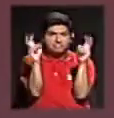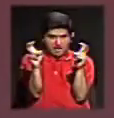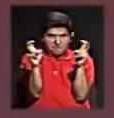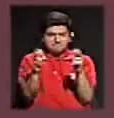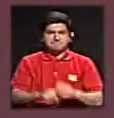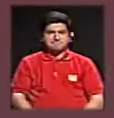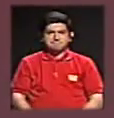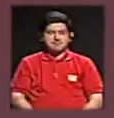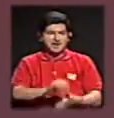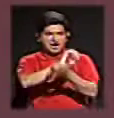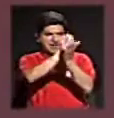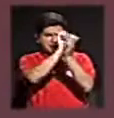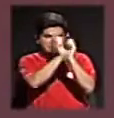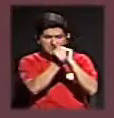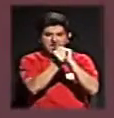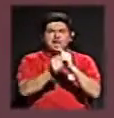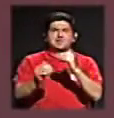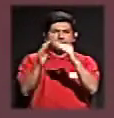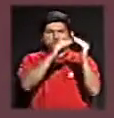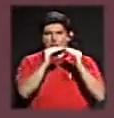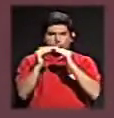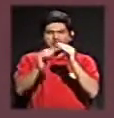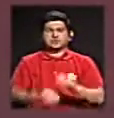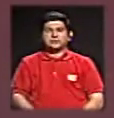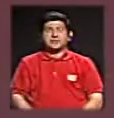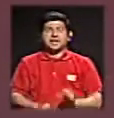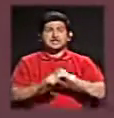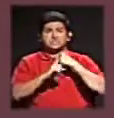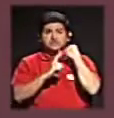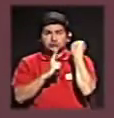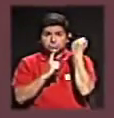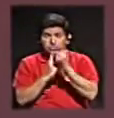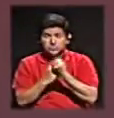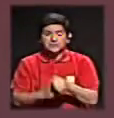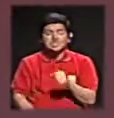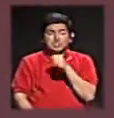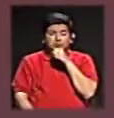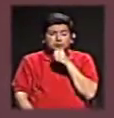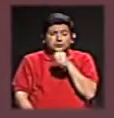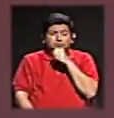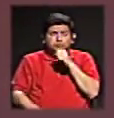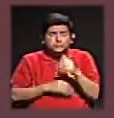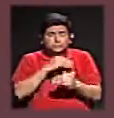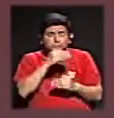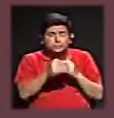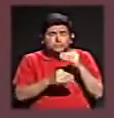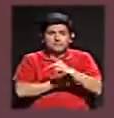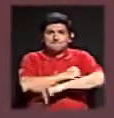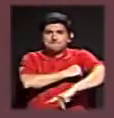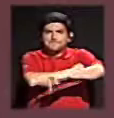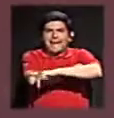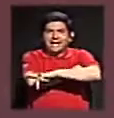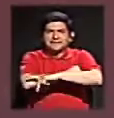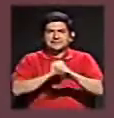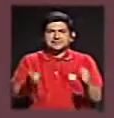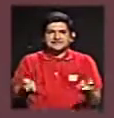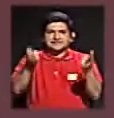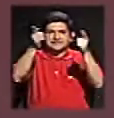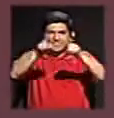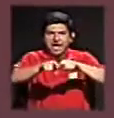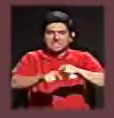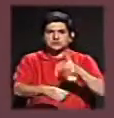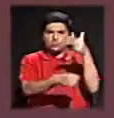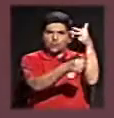la transición demográfica. Nuestras sociedades están envejeciendo. Hay países, como en el caso